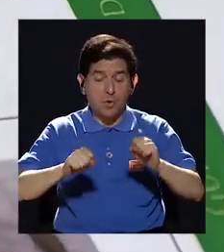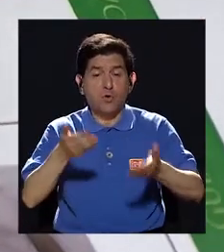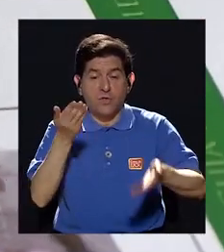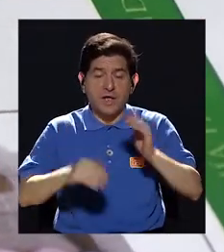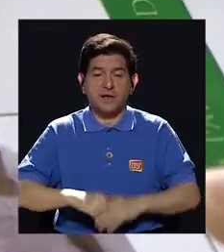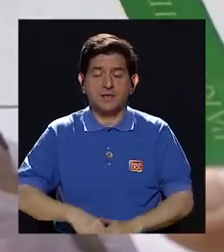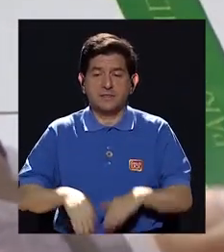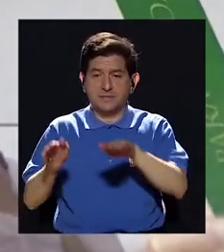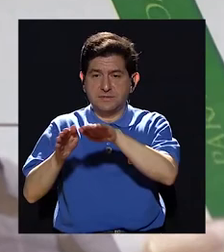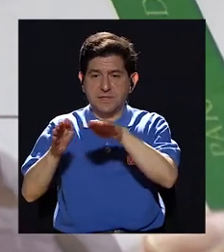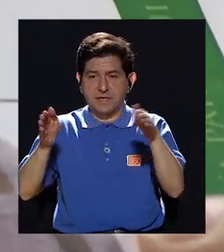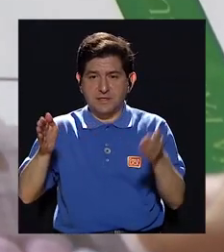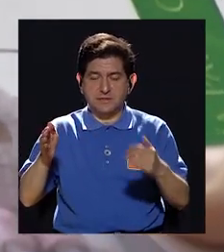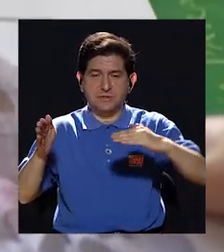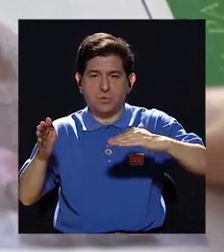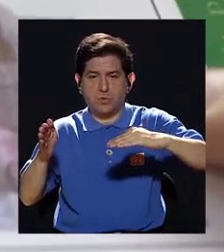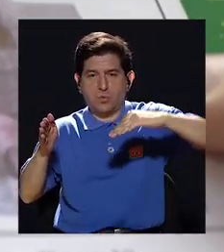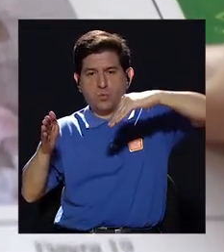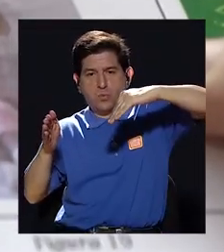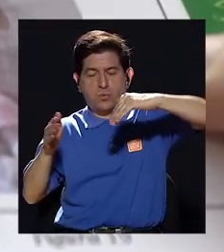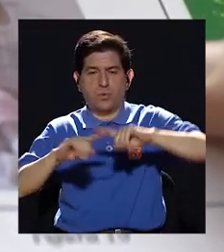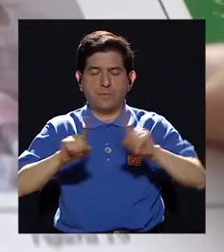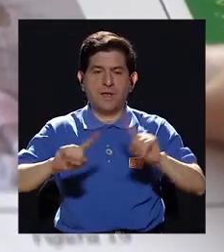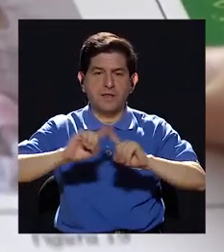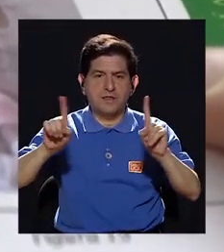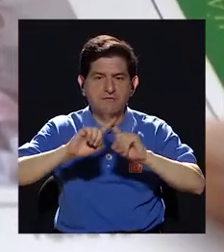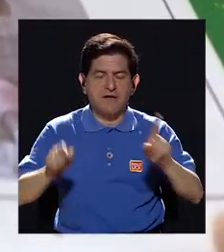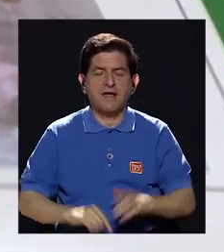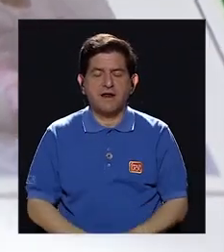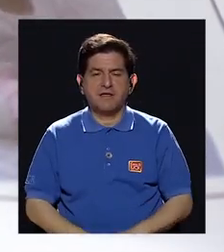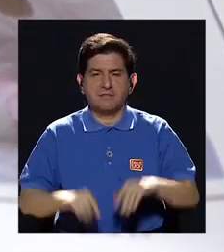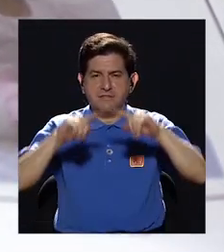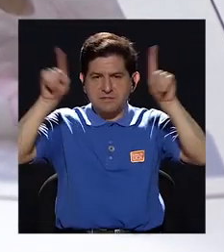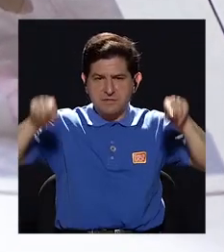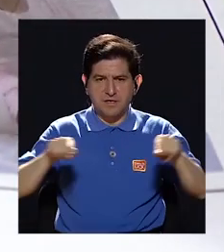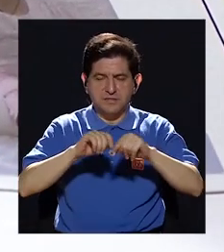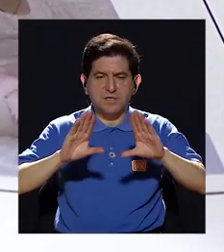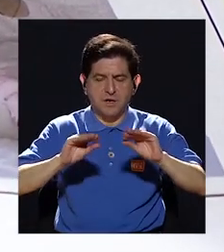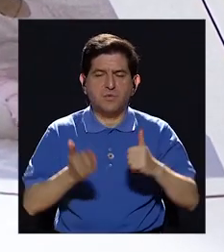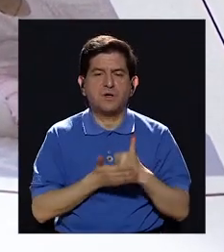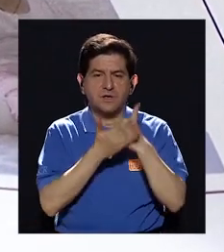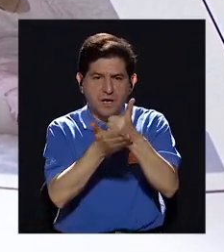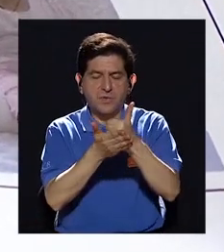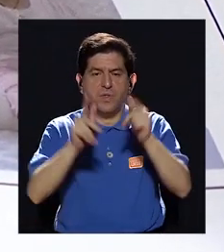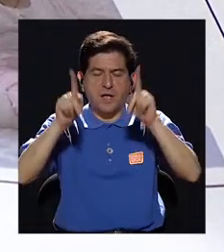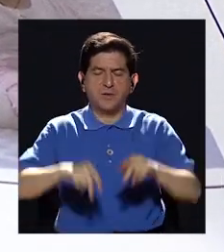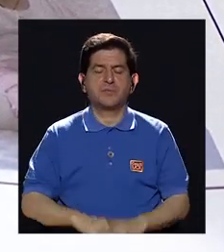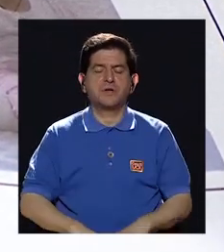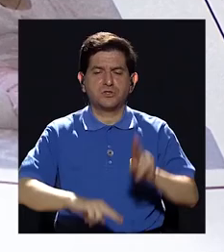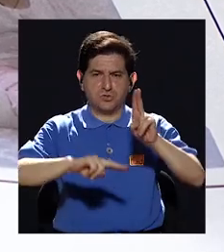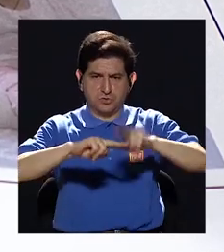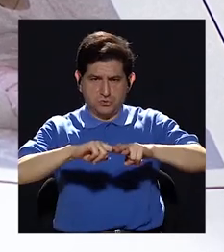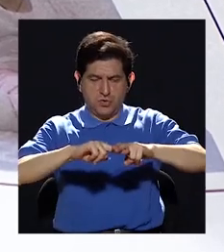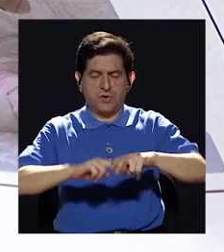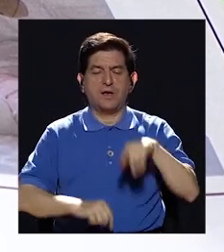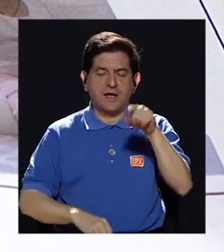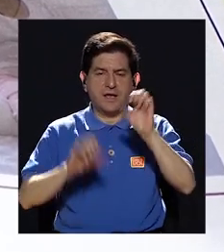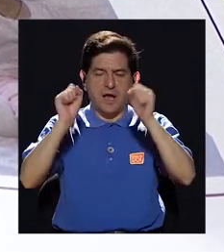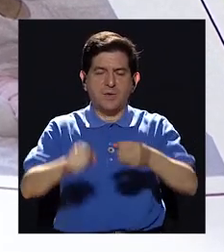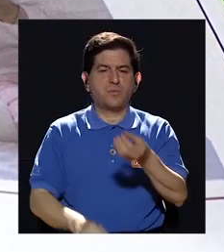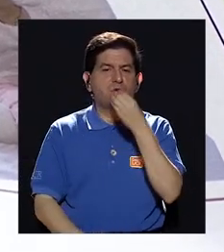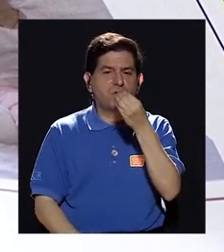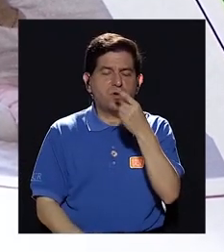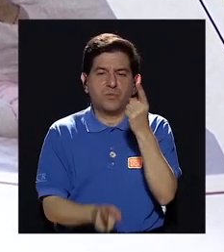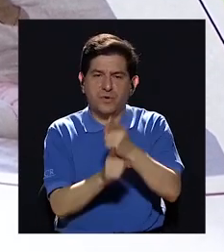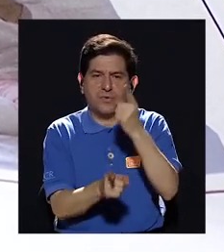levantarse, pero también lo podríamos hacer con varias almohadas de manera que la persona quede completamente sentado y así pueda comer